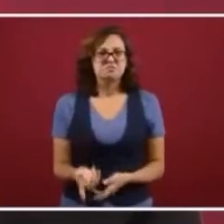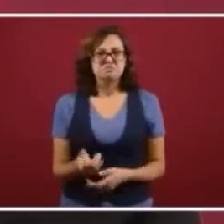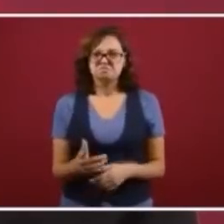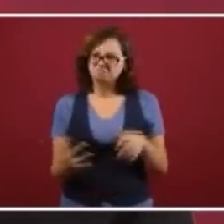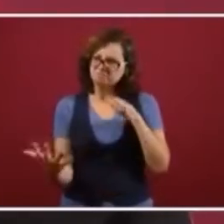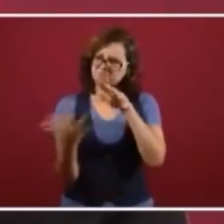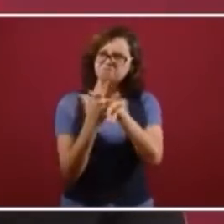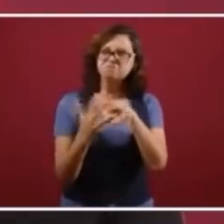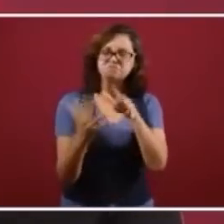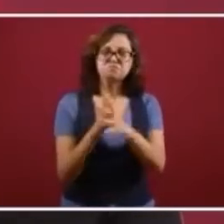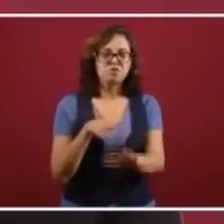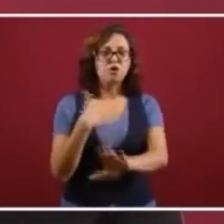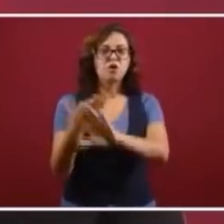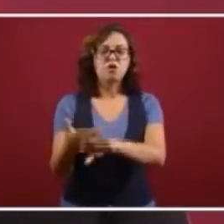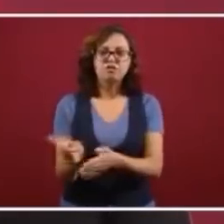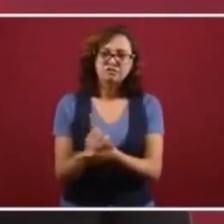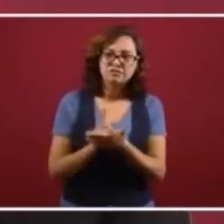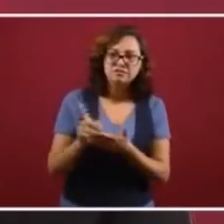pero no olvidar,